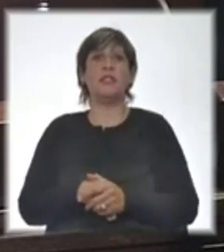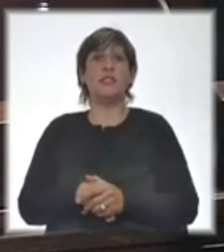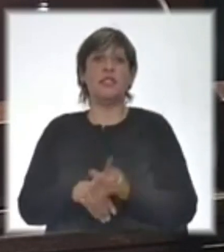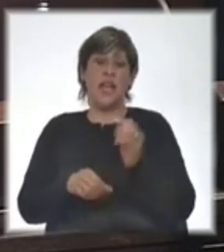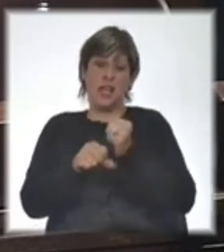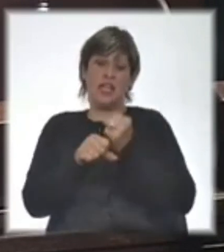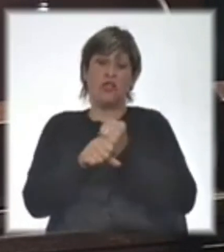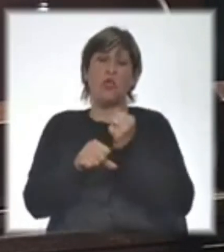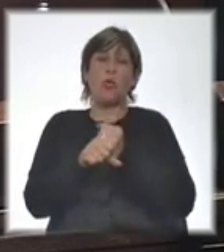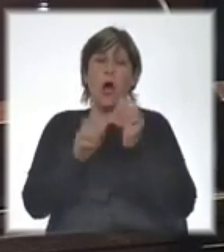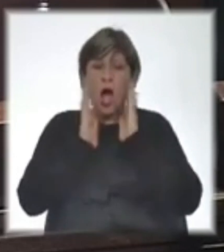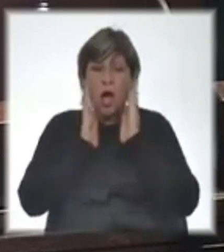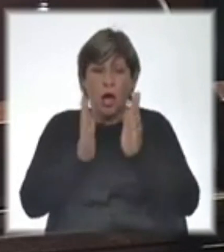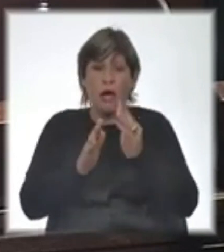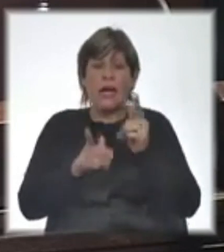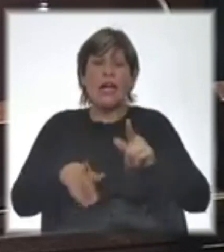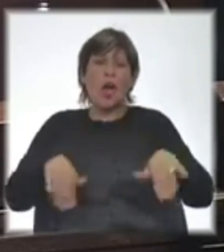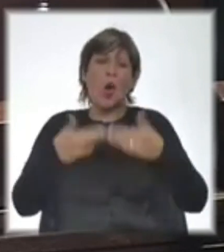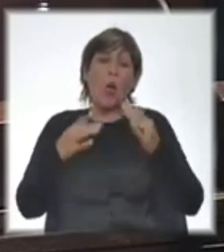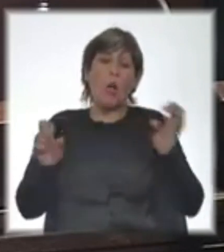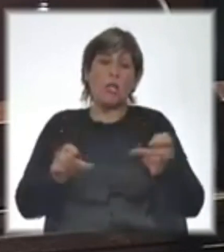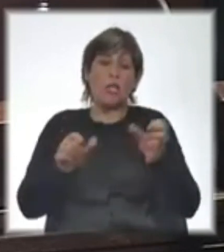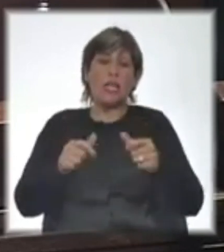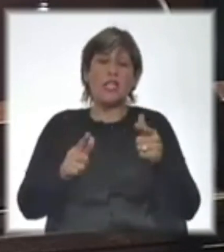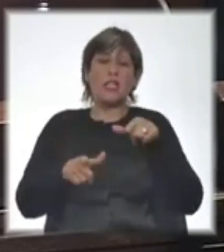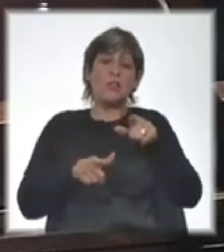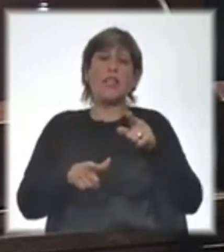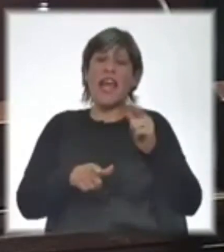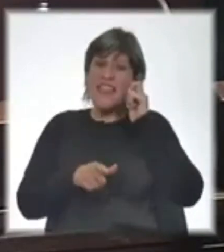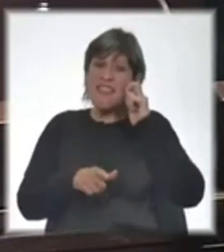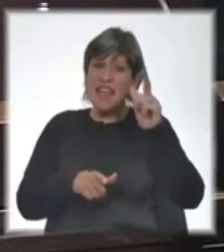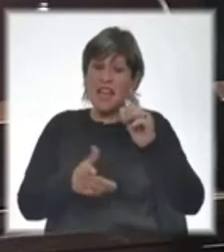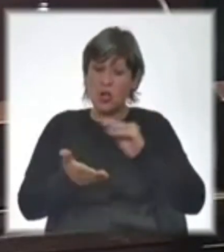trabajo es ocuparse en cualquier actividad física o intelectual,